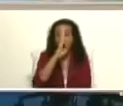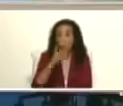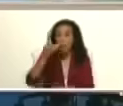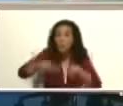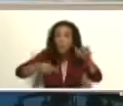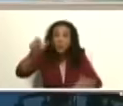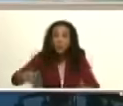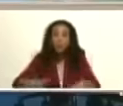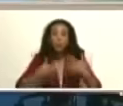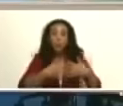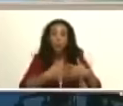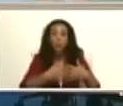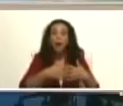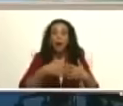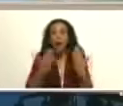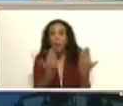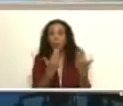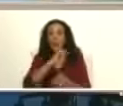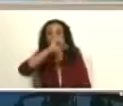julio de